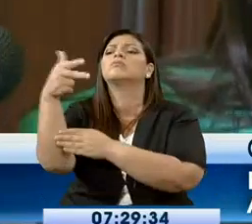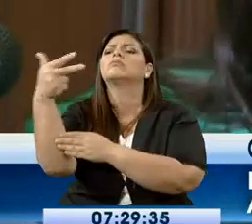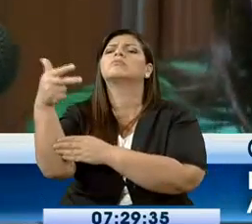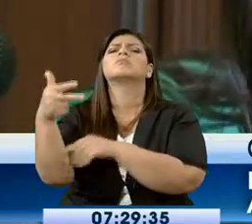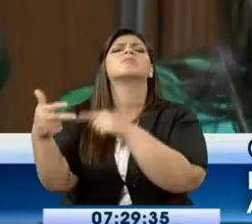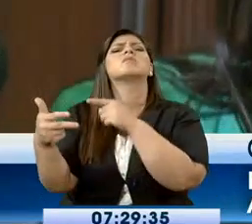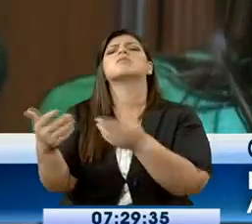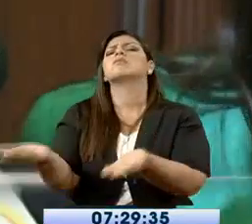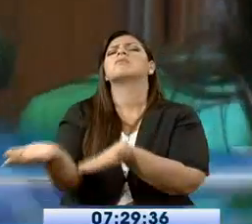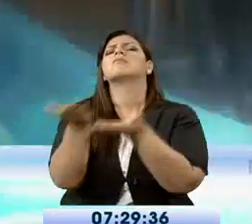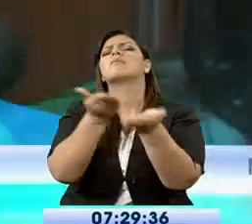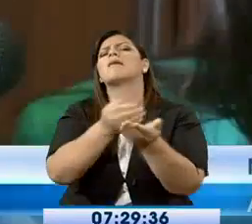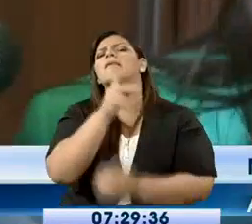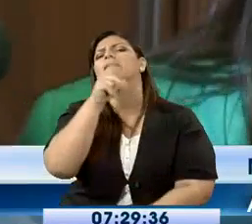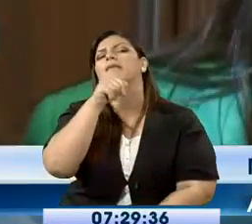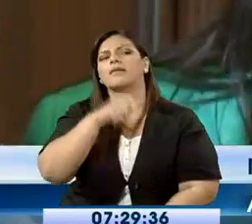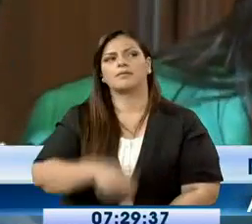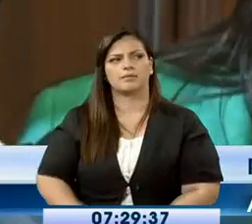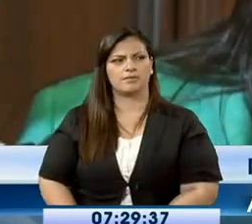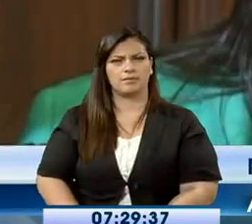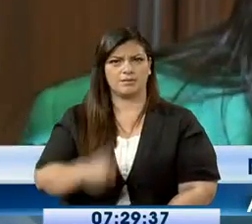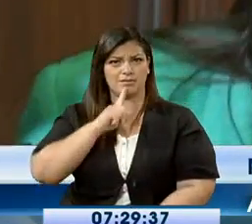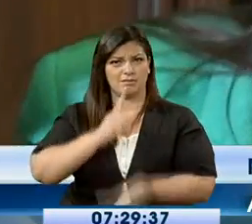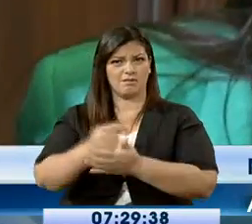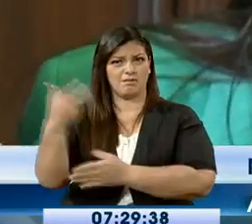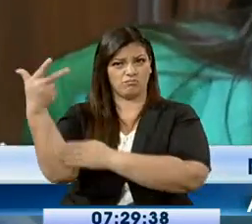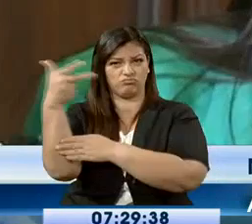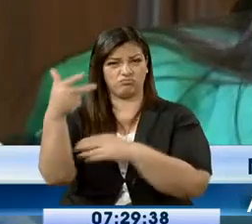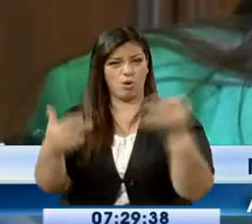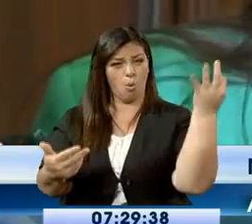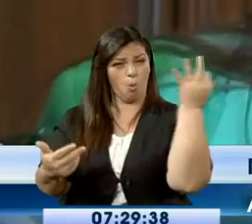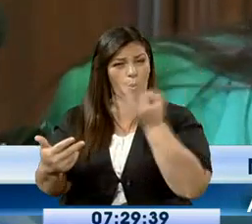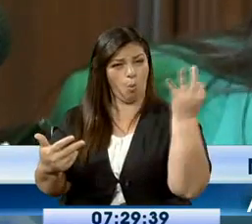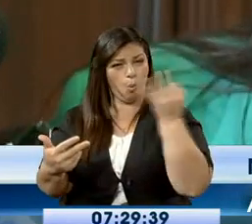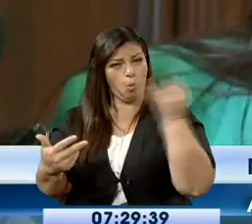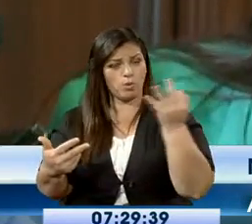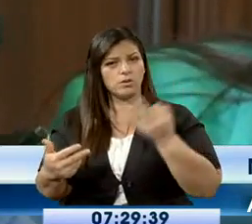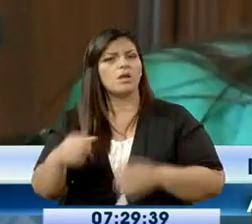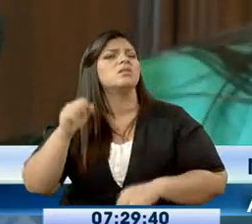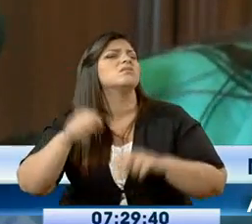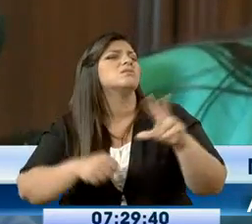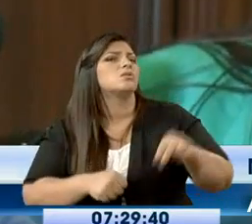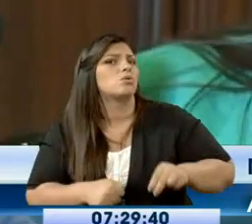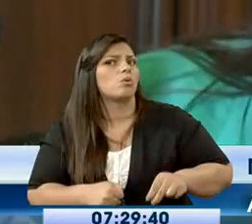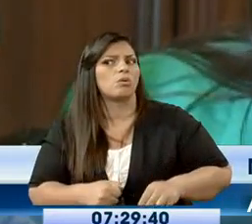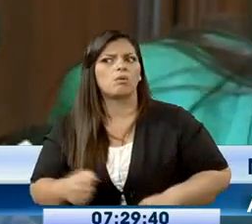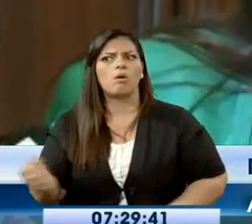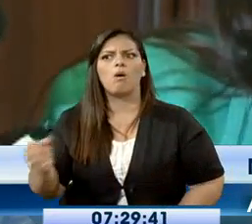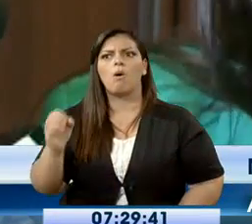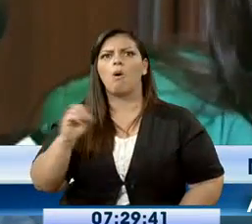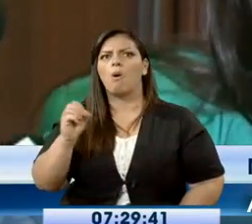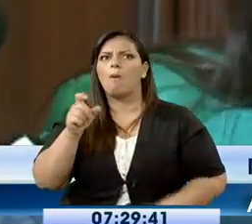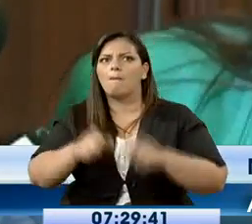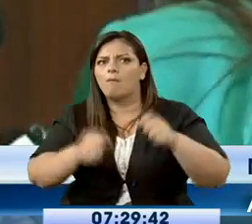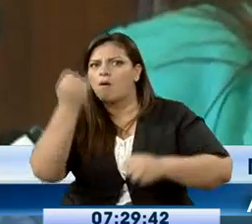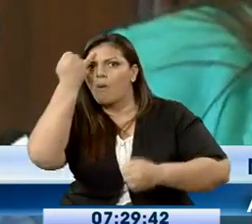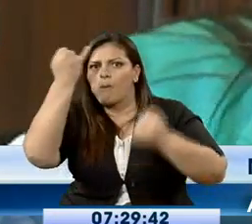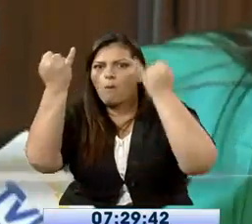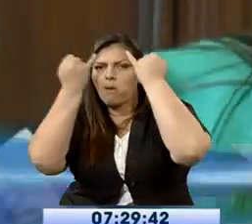responsable es primero ver la fidelidad del video, comprobar si efectivamente esos hechos se han dado o no, y en función de